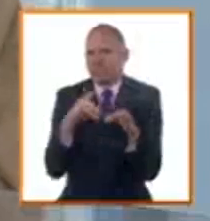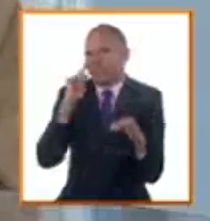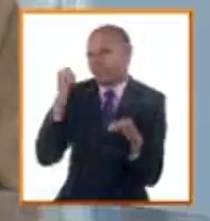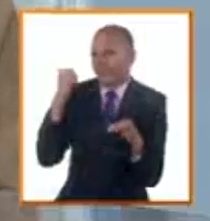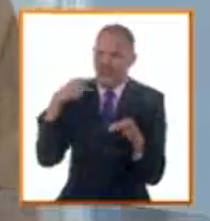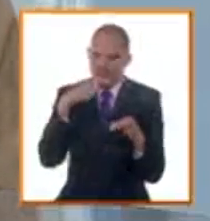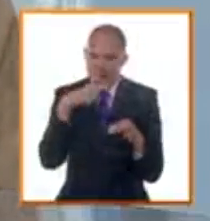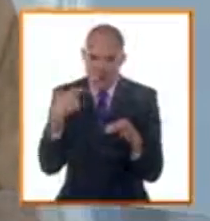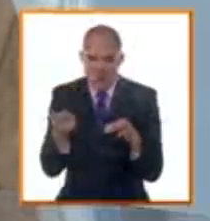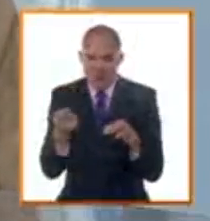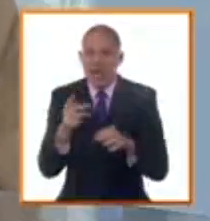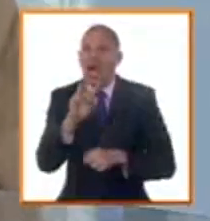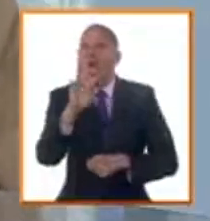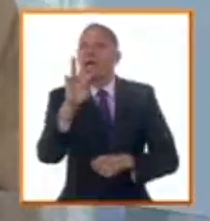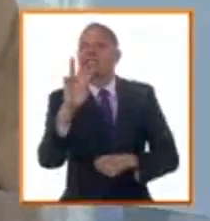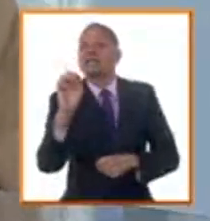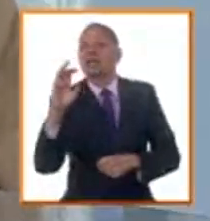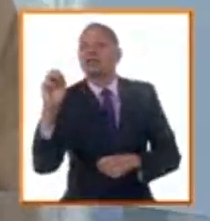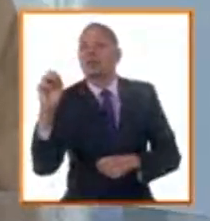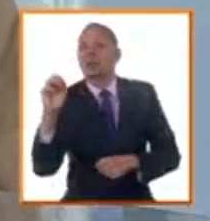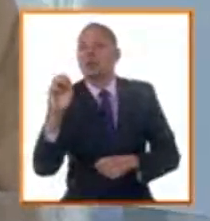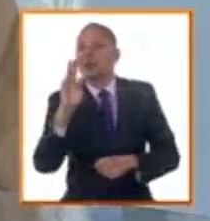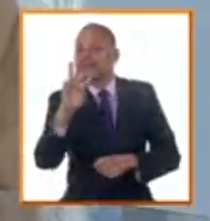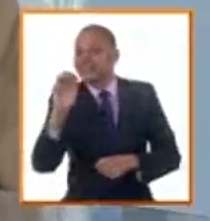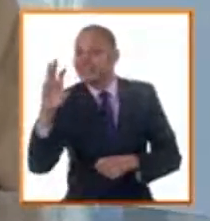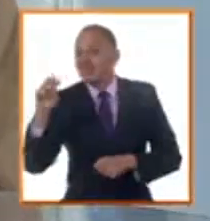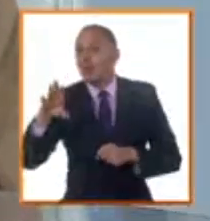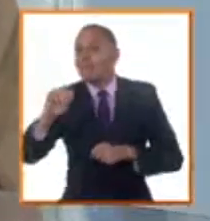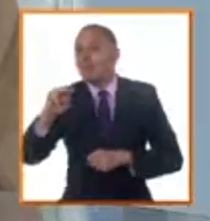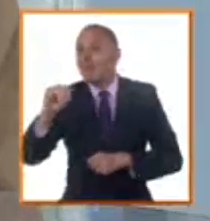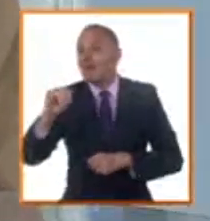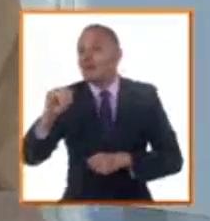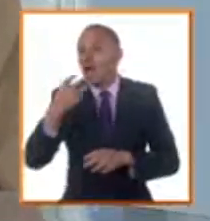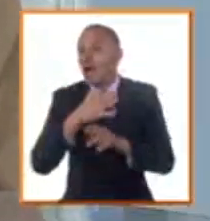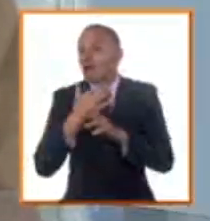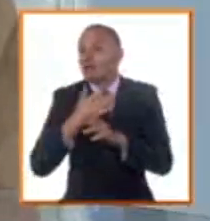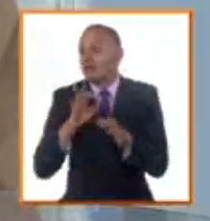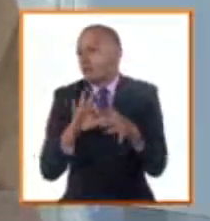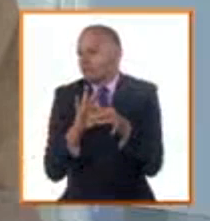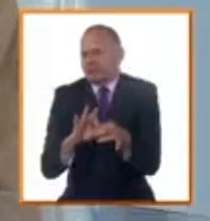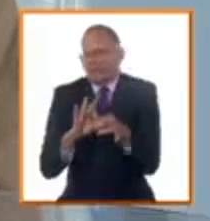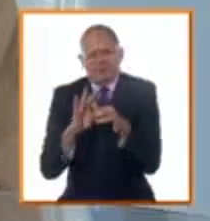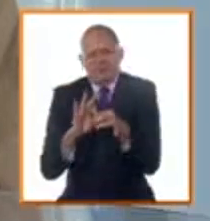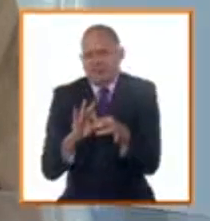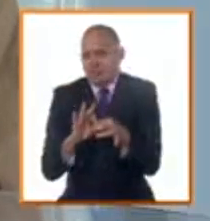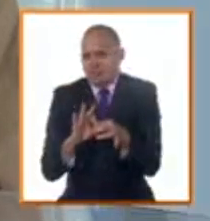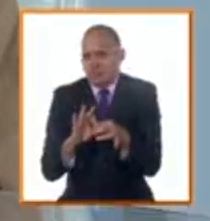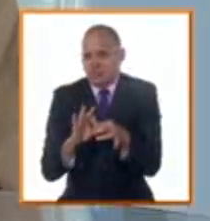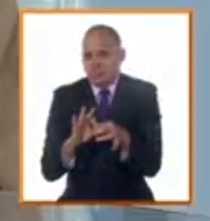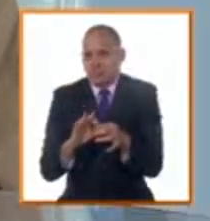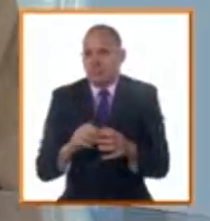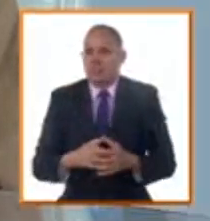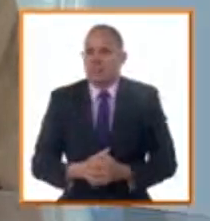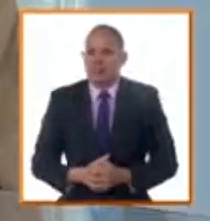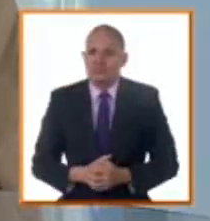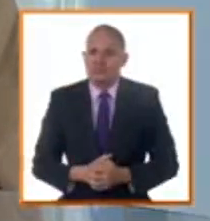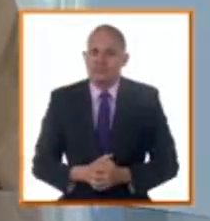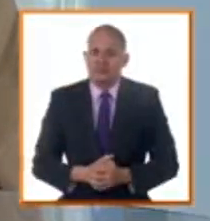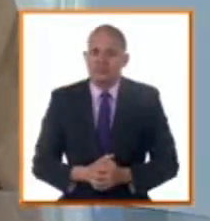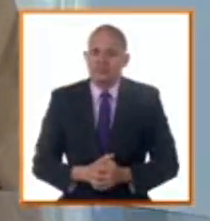eso provoca esas grandes inundaciones que han estado ocurriendo en las provincias del centro y del oriente del país. Ya,